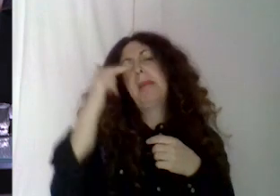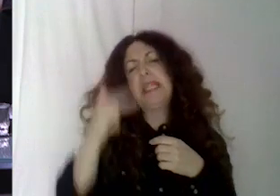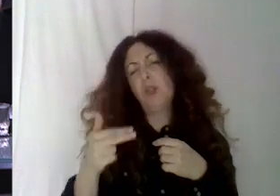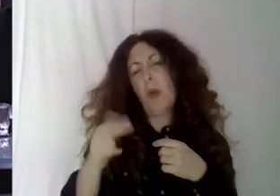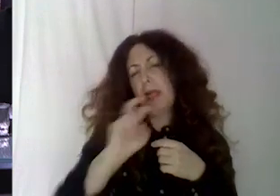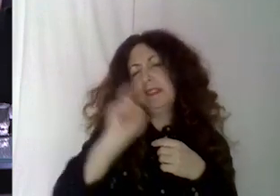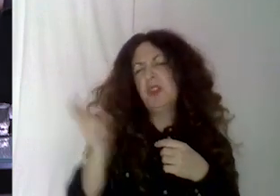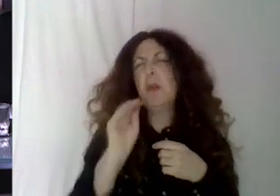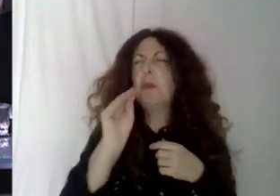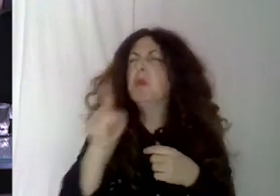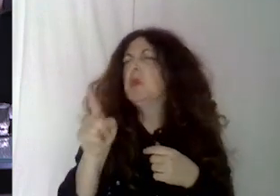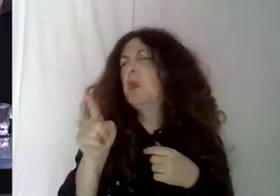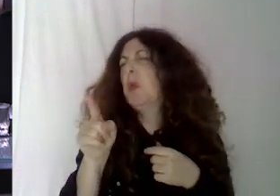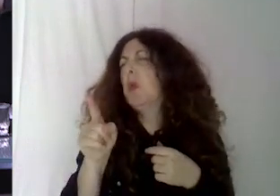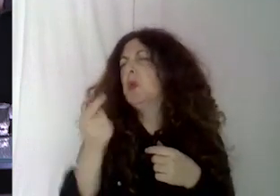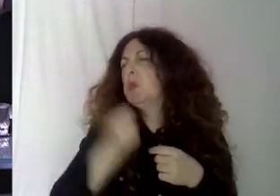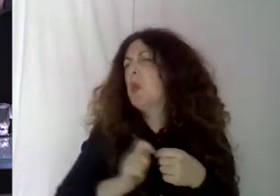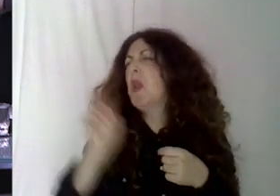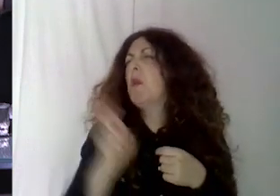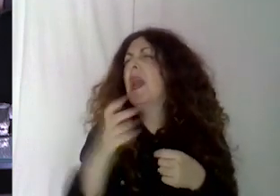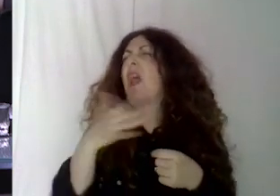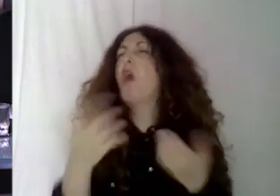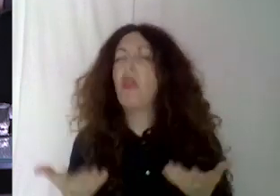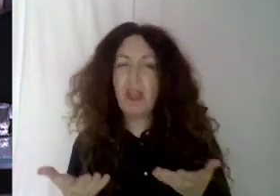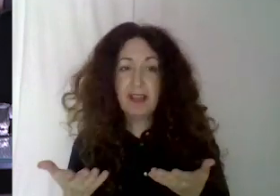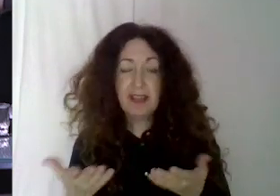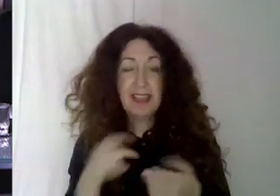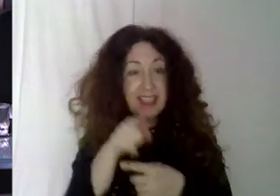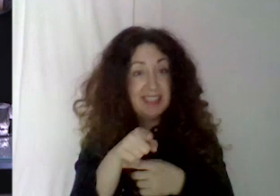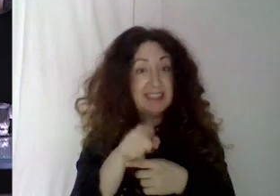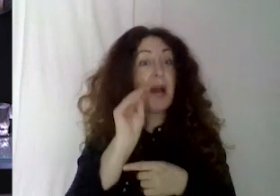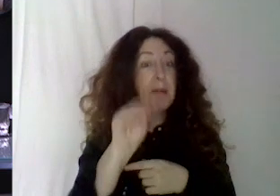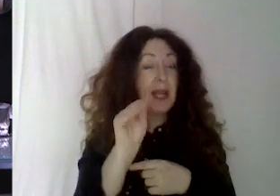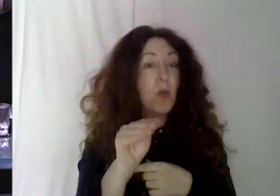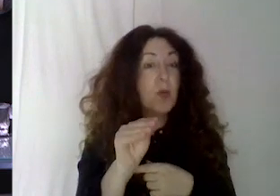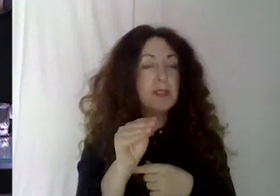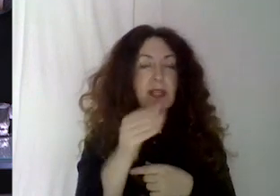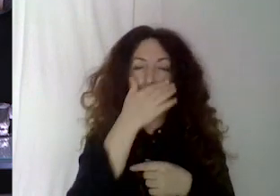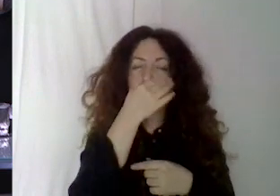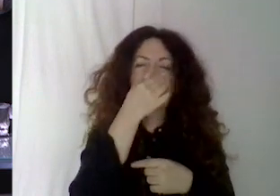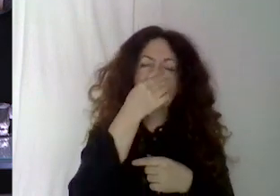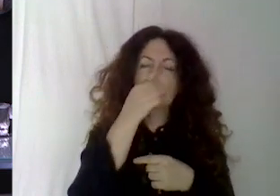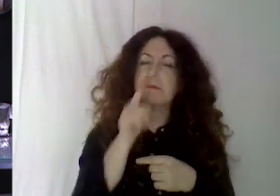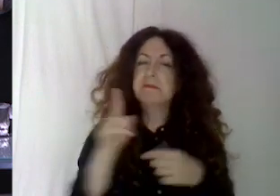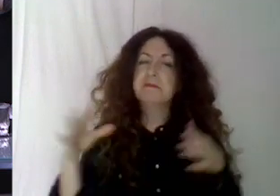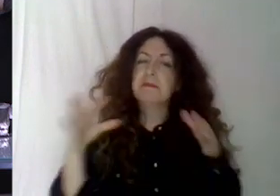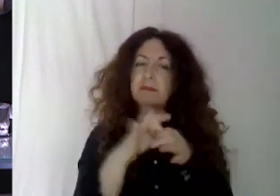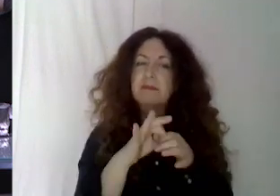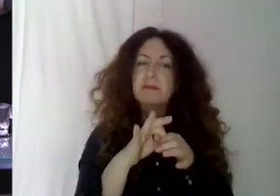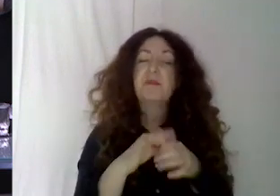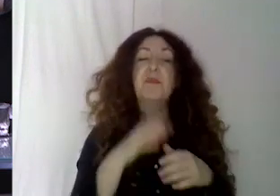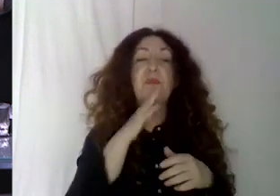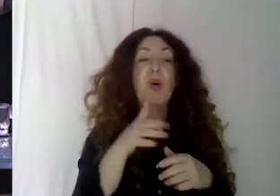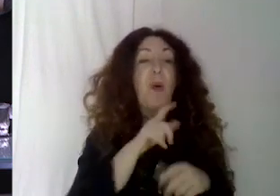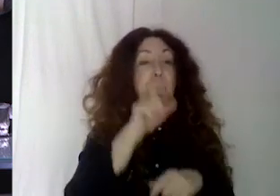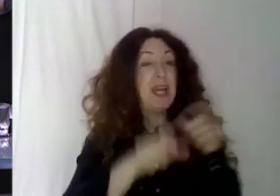nos propone Javier esta tarde son mis dos anteriores, no Caravaggio, son dos personajes que